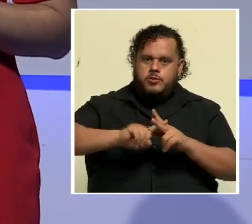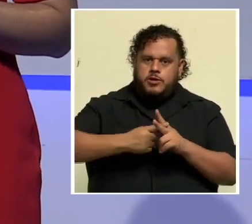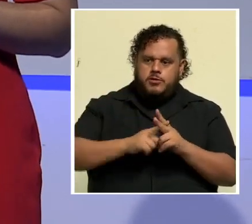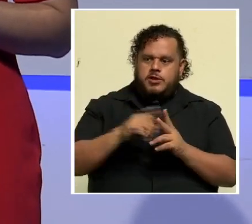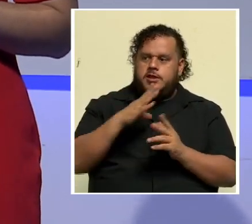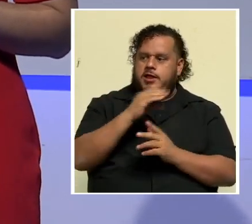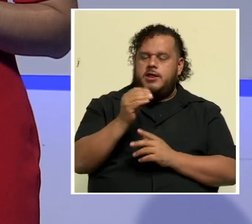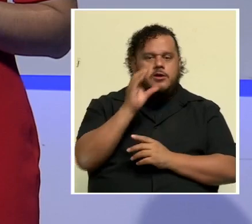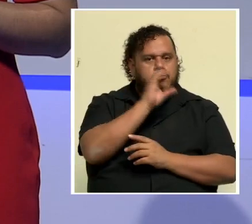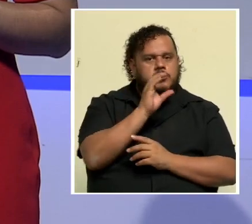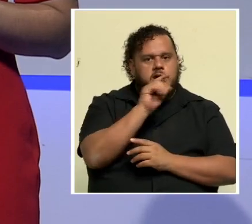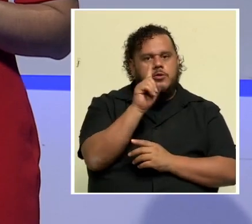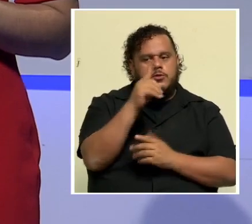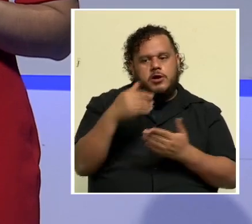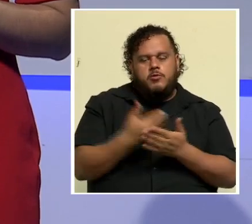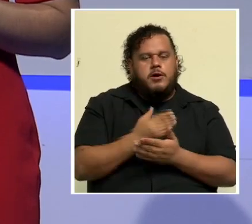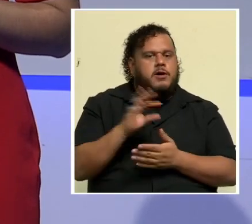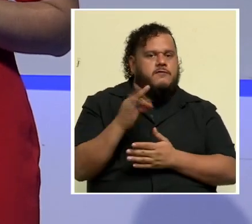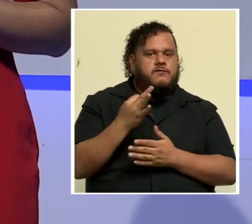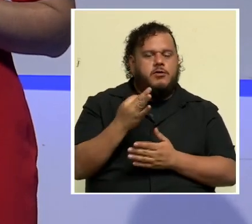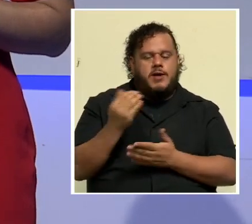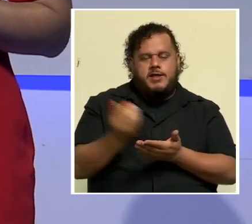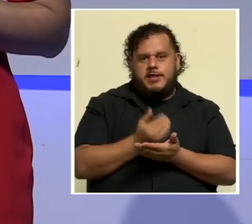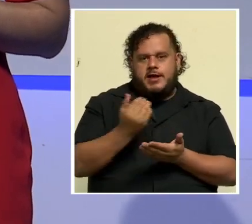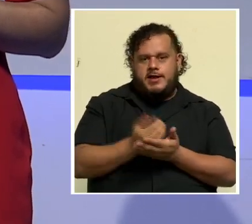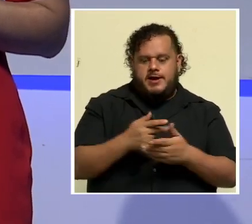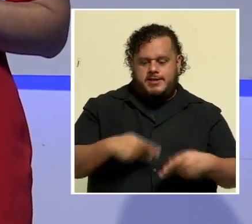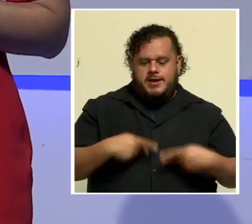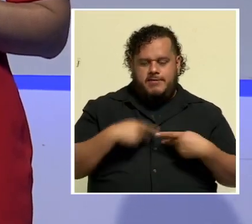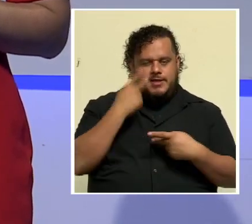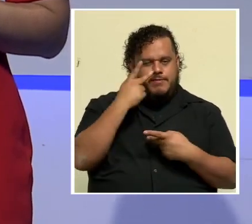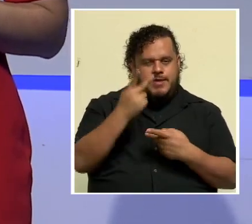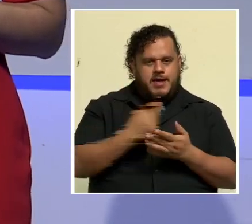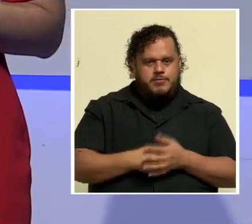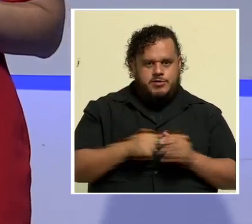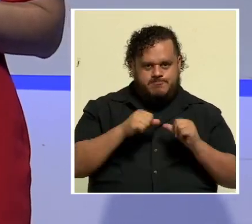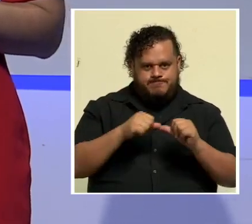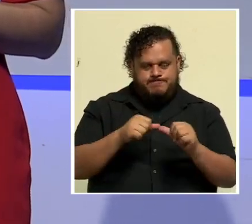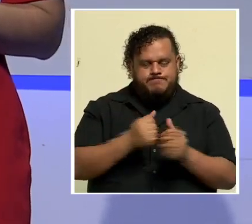y buscar una nueva forma de ganarse la vida. Veamos a continuación.